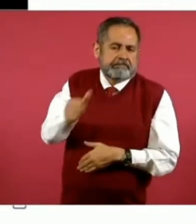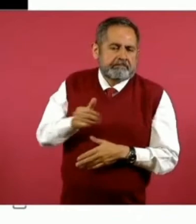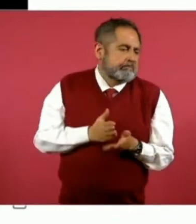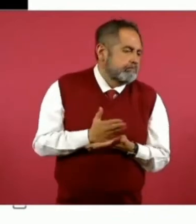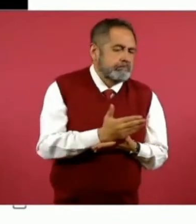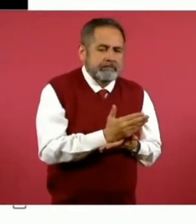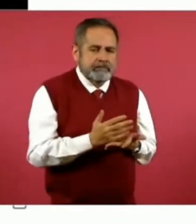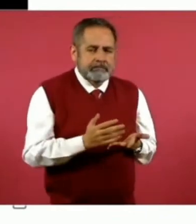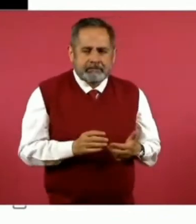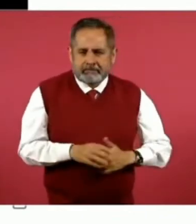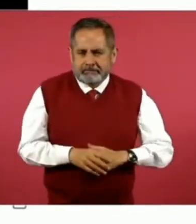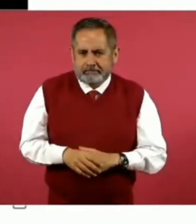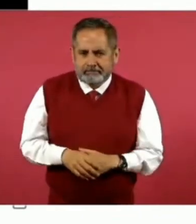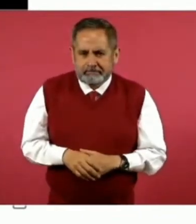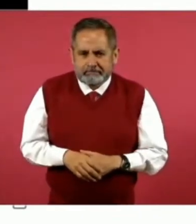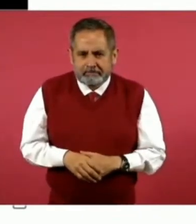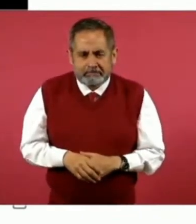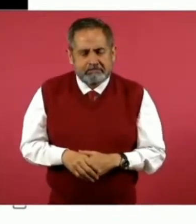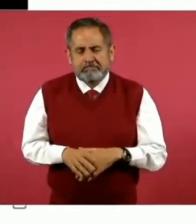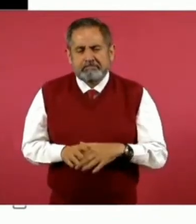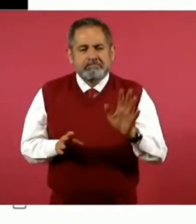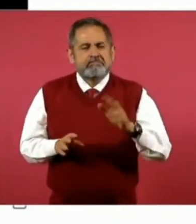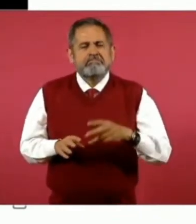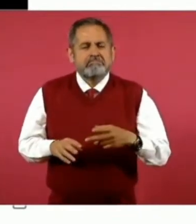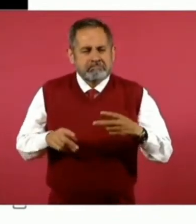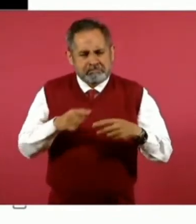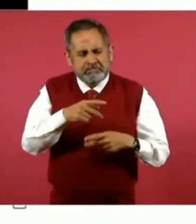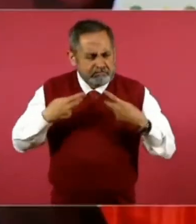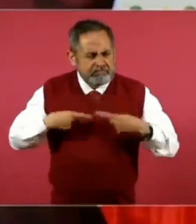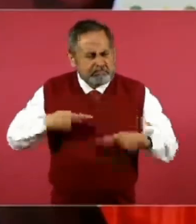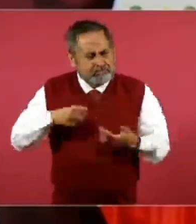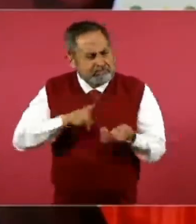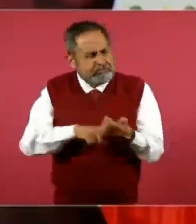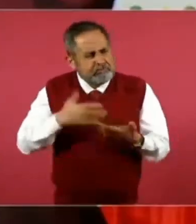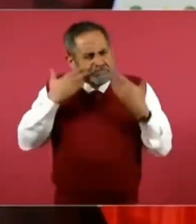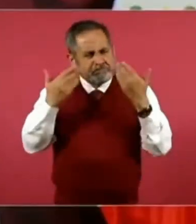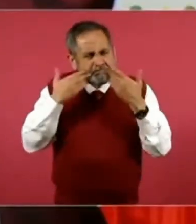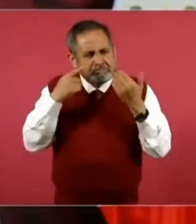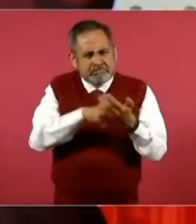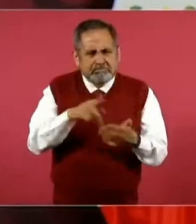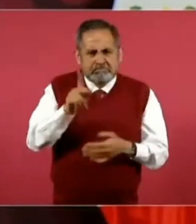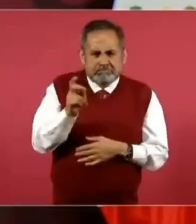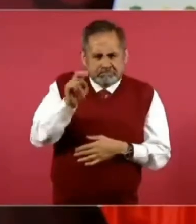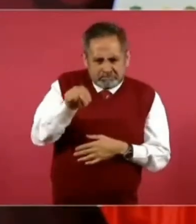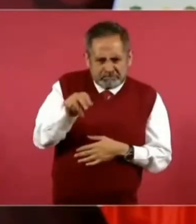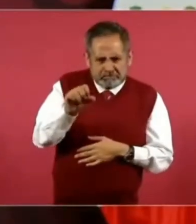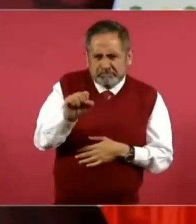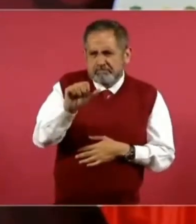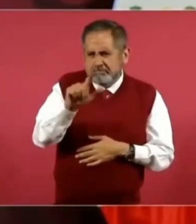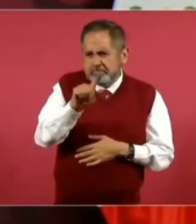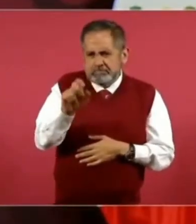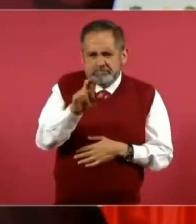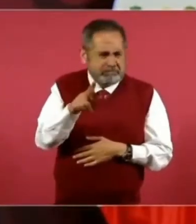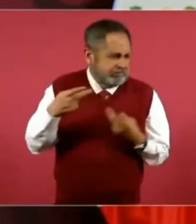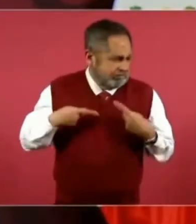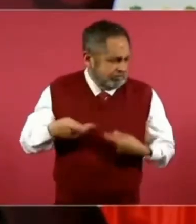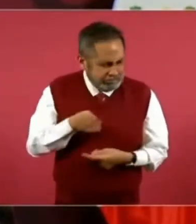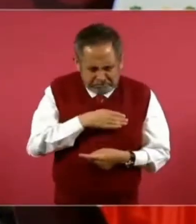Es una muy buena persona, respetuoso, Ken Salazar.